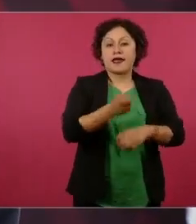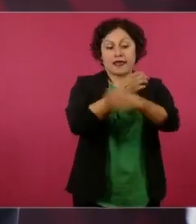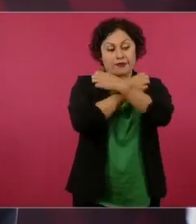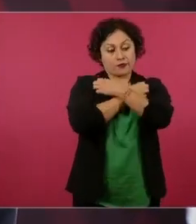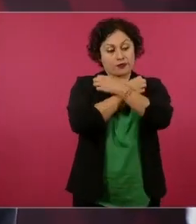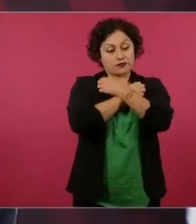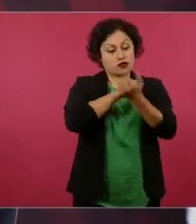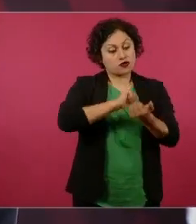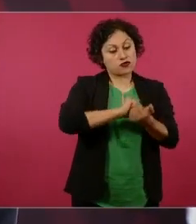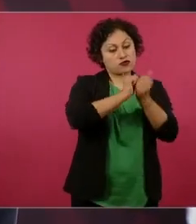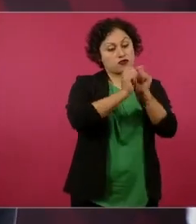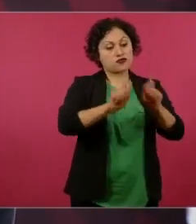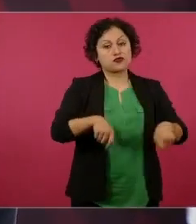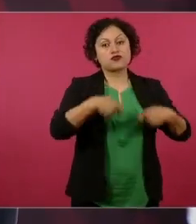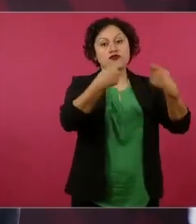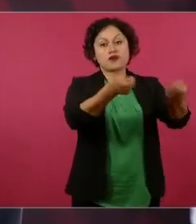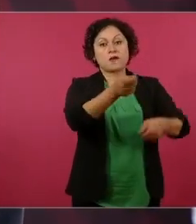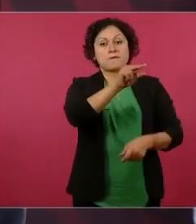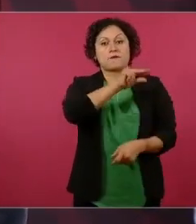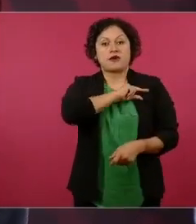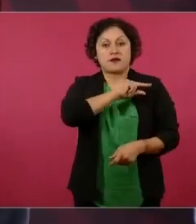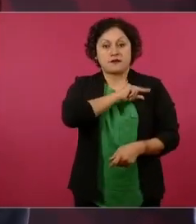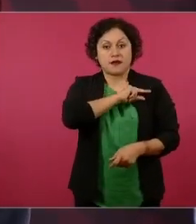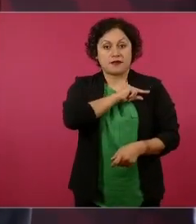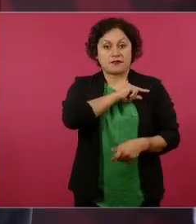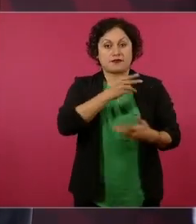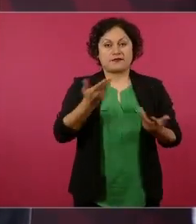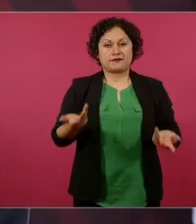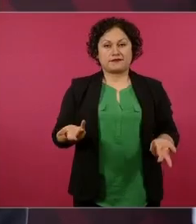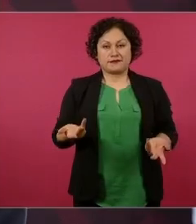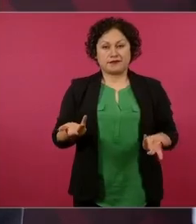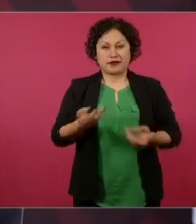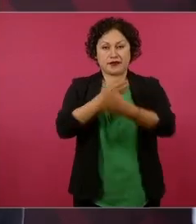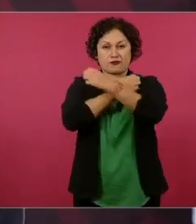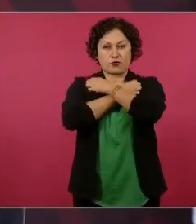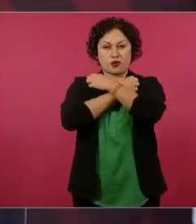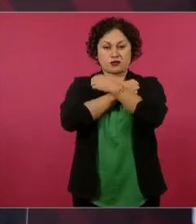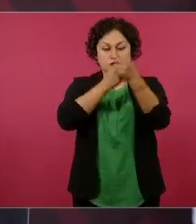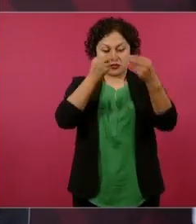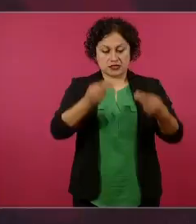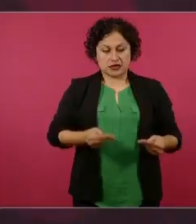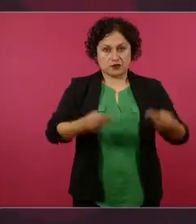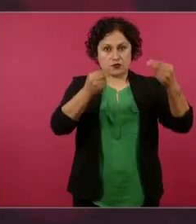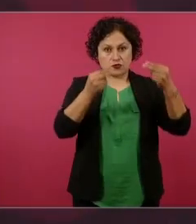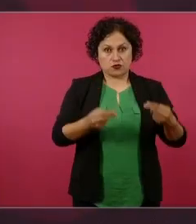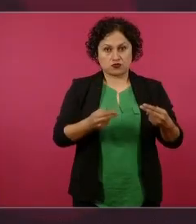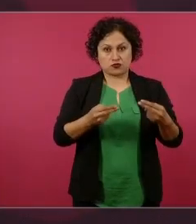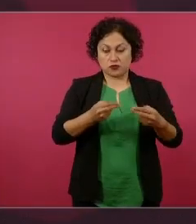colegiatura. La educación como una mercancía, no como un derecho.